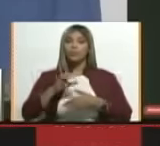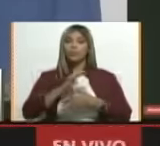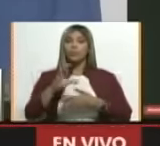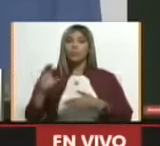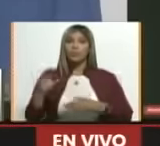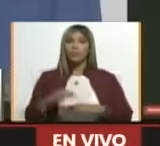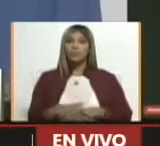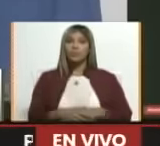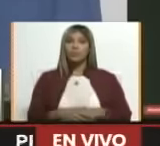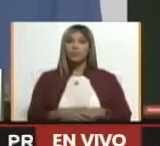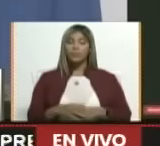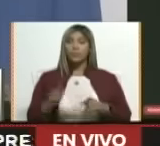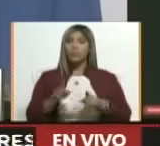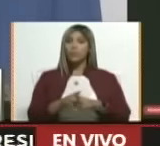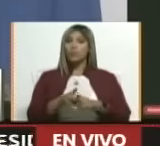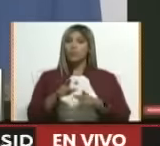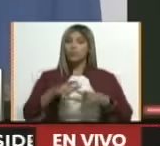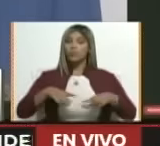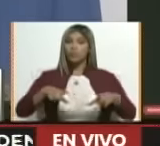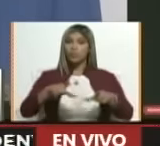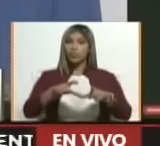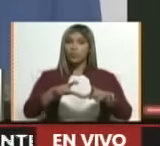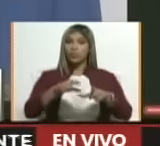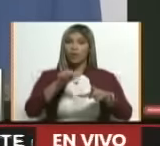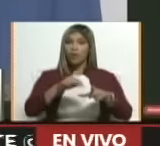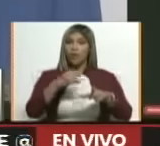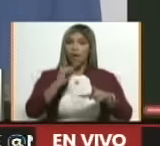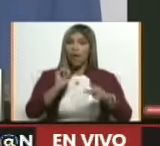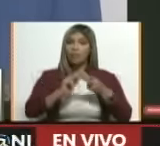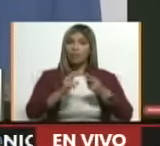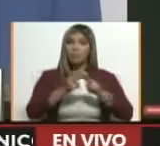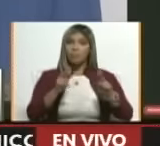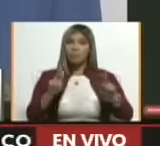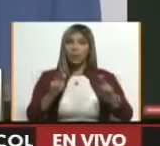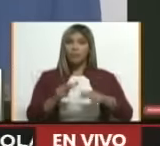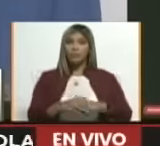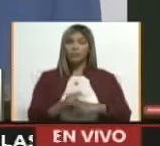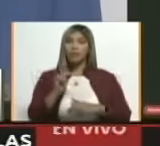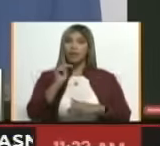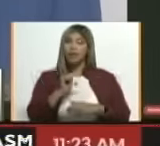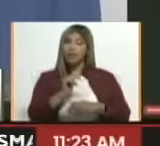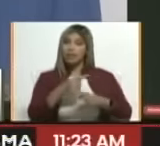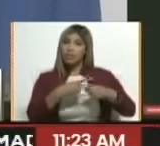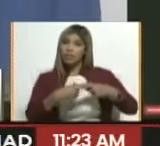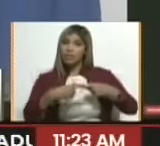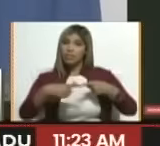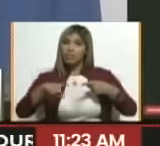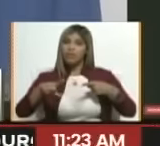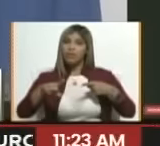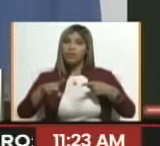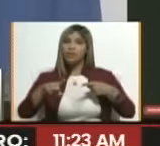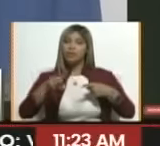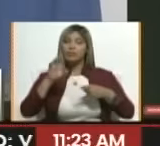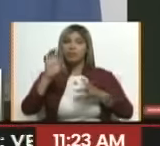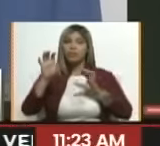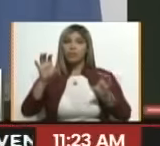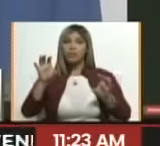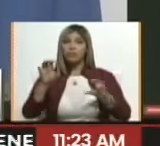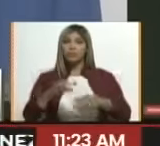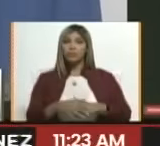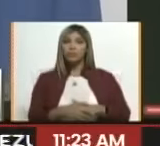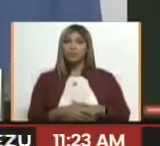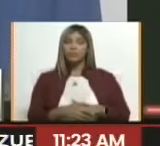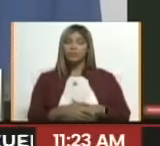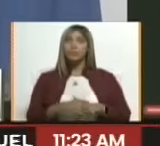Caribe como una zona de paz, en la cual las diferencias entre las naciones